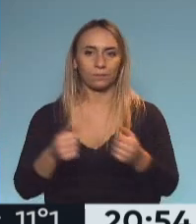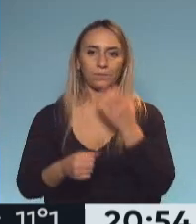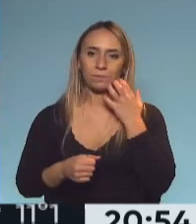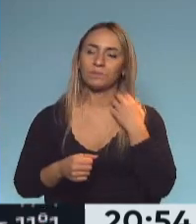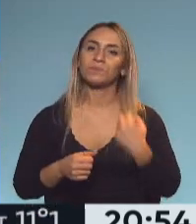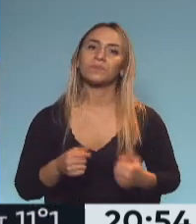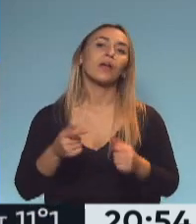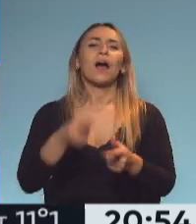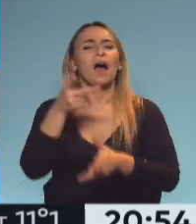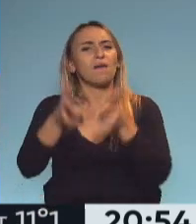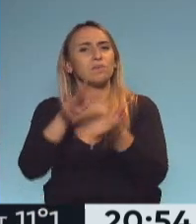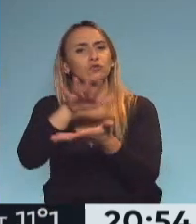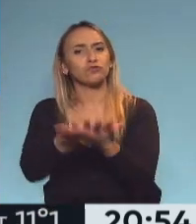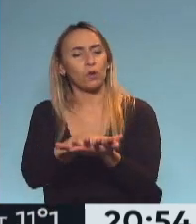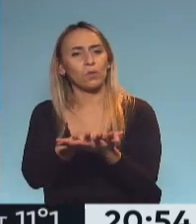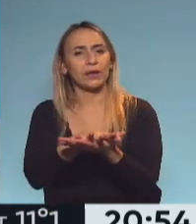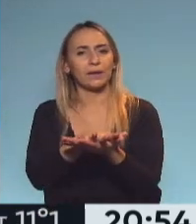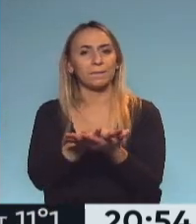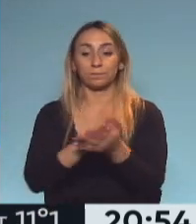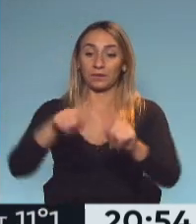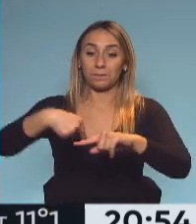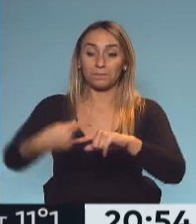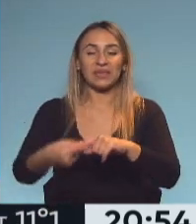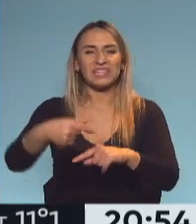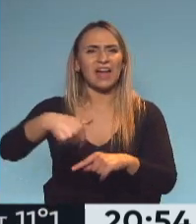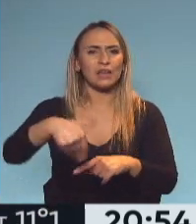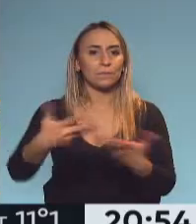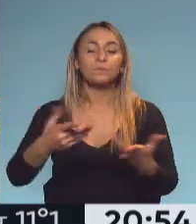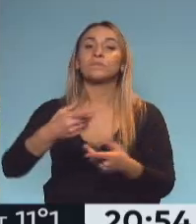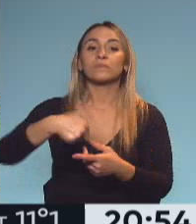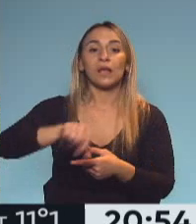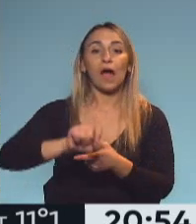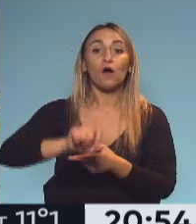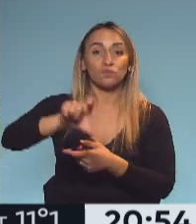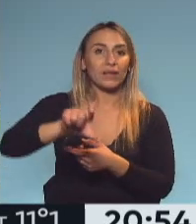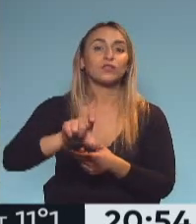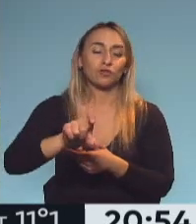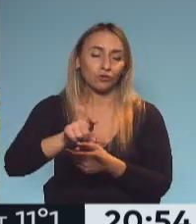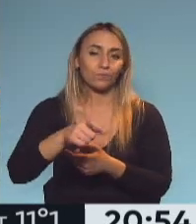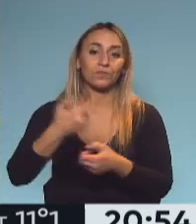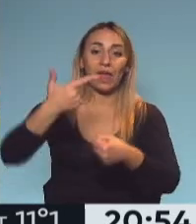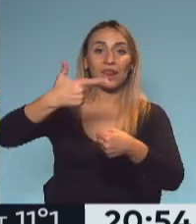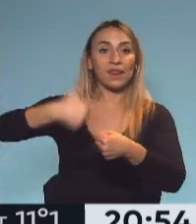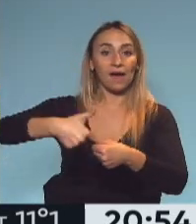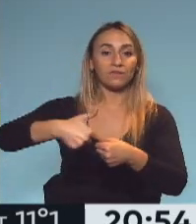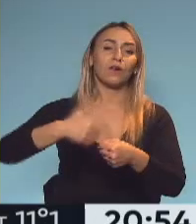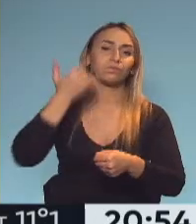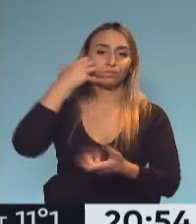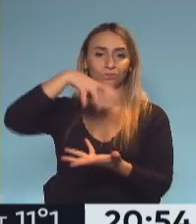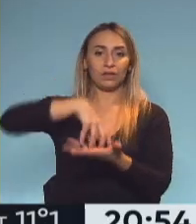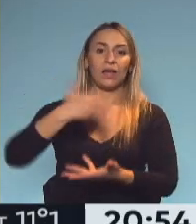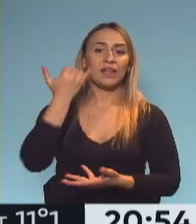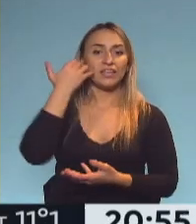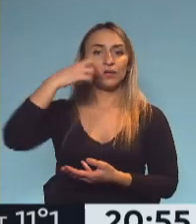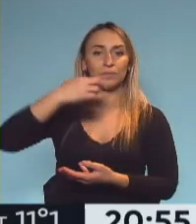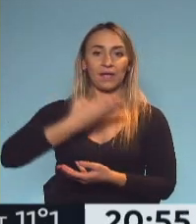vamos a hablar ahora de algo que va a ocurrir mañana que es un aumento en las naftas según anuncian desde el pdf este